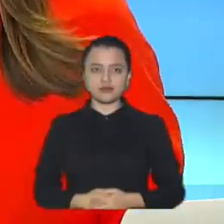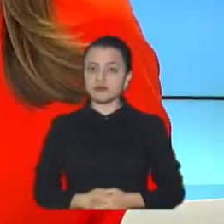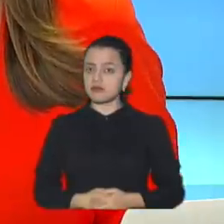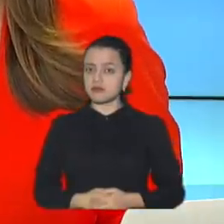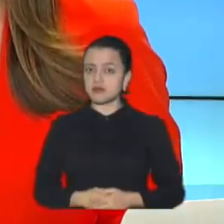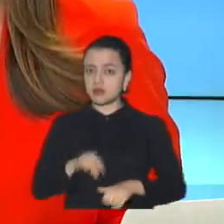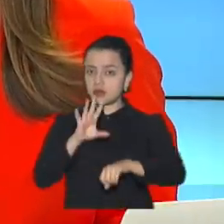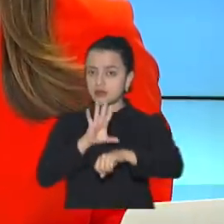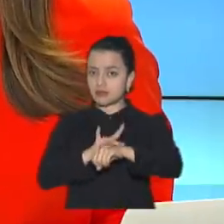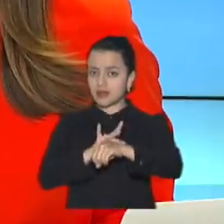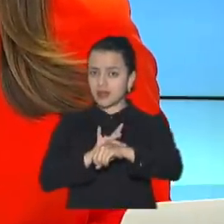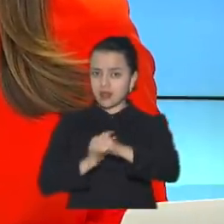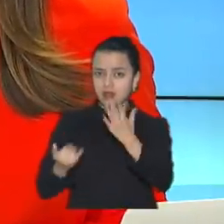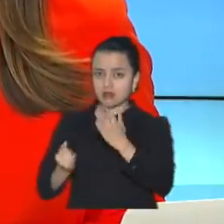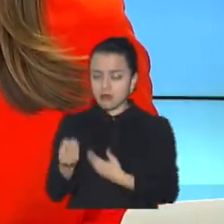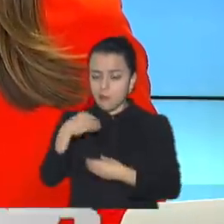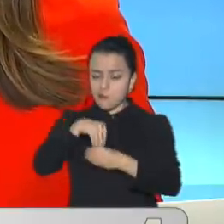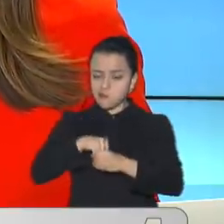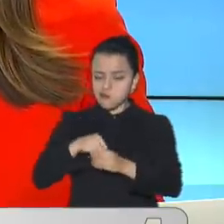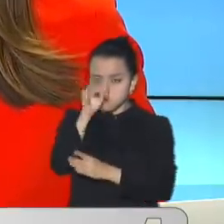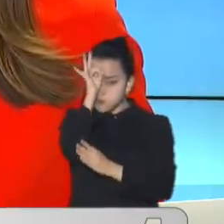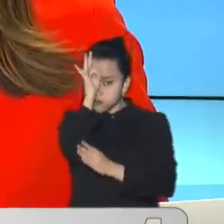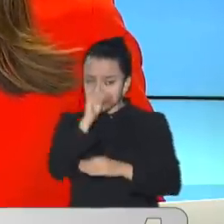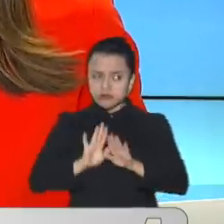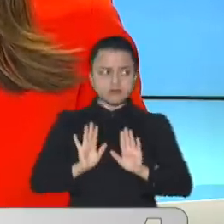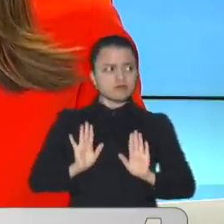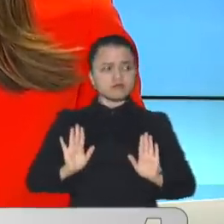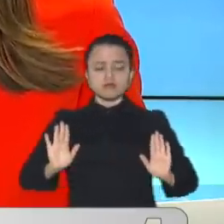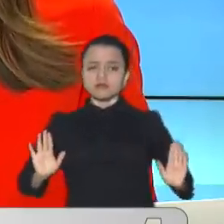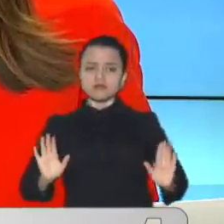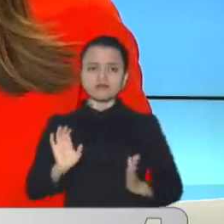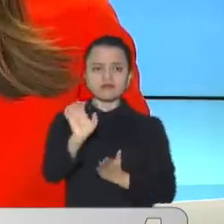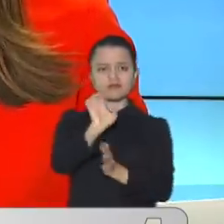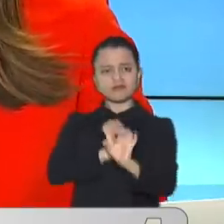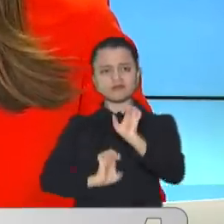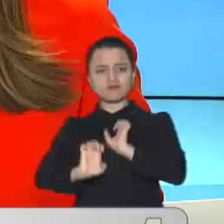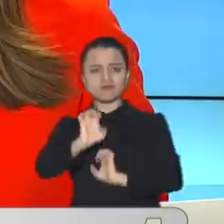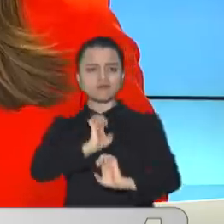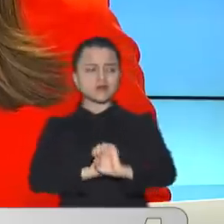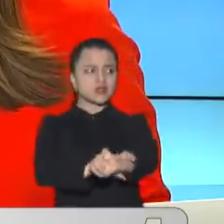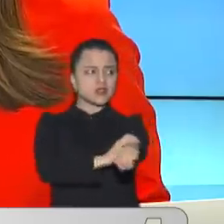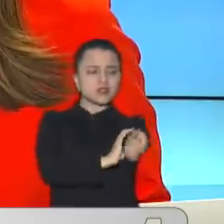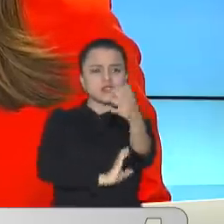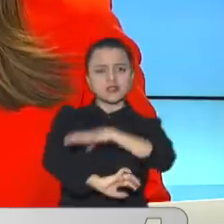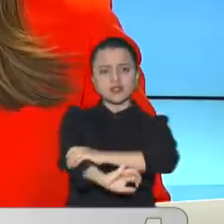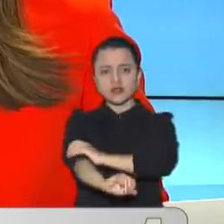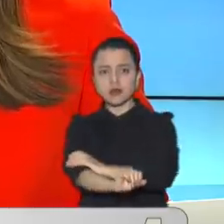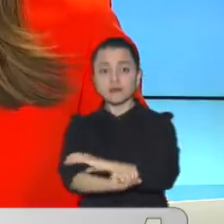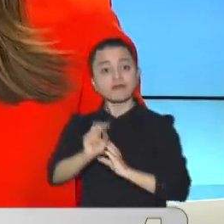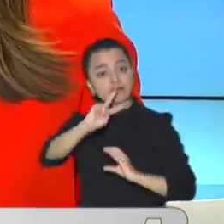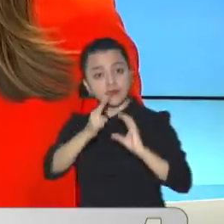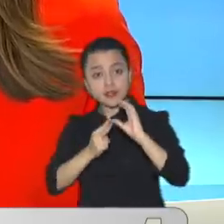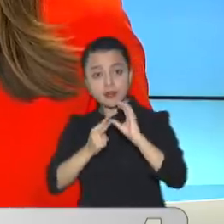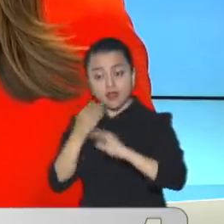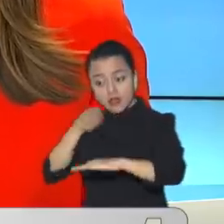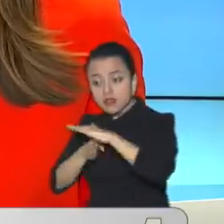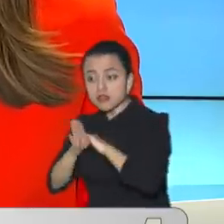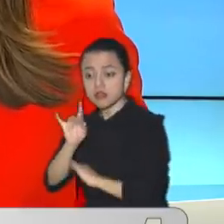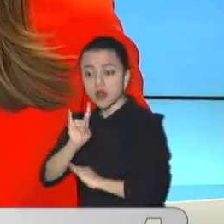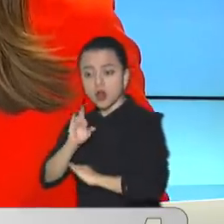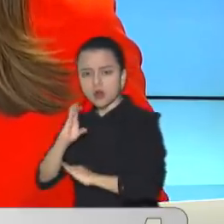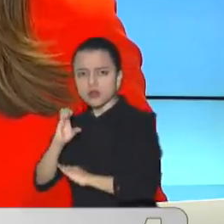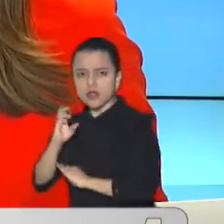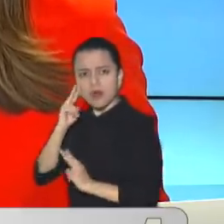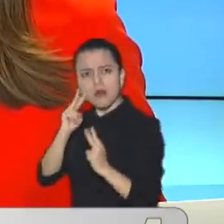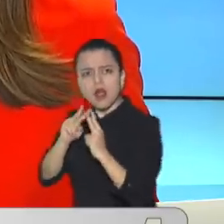Los médicos intensivistas han estado en la primera línea de fuego contra el COVID-19. CMI ingresó a la unidad de cuidados intensivos